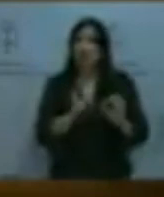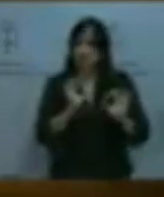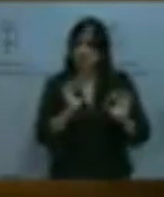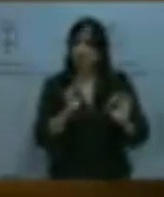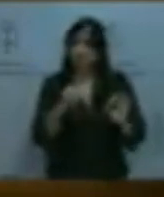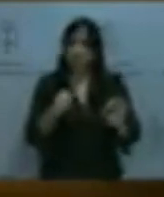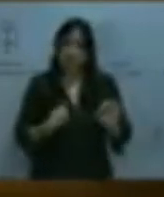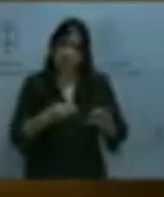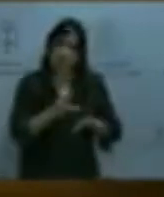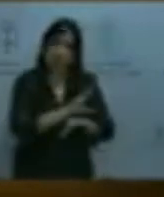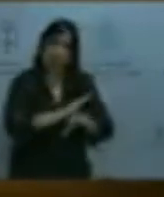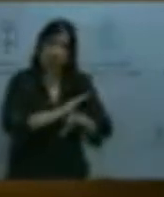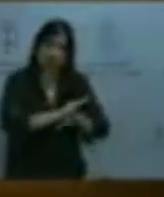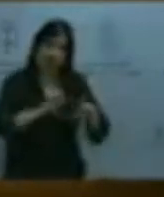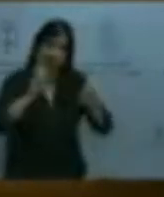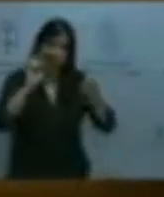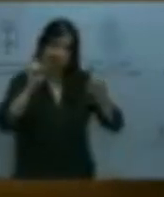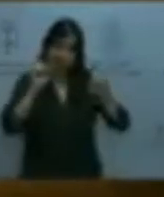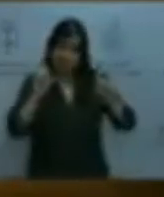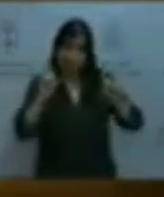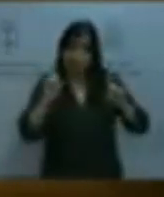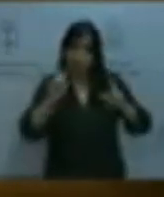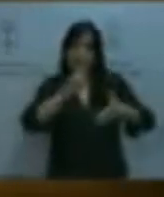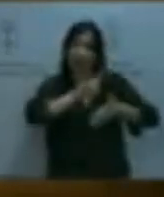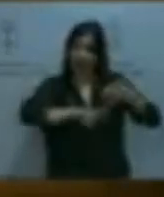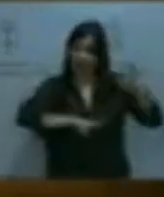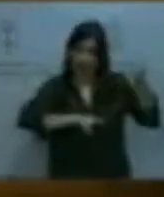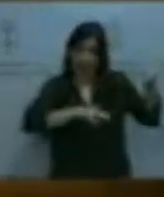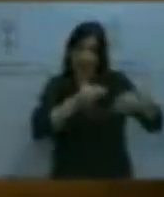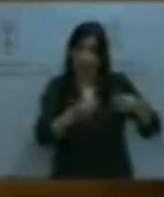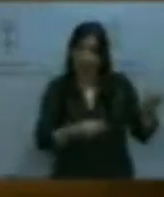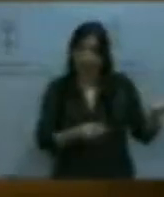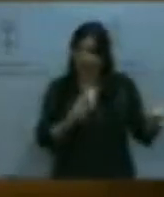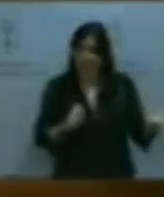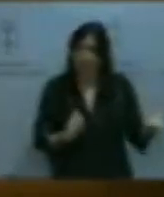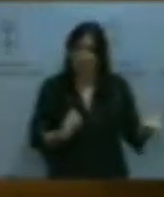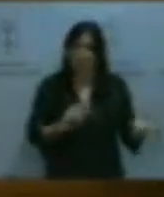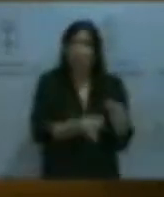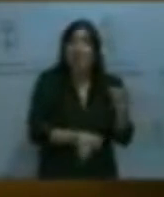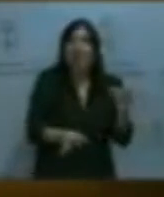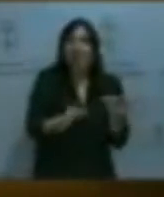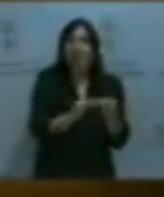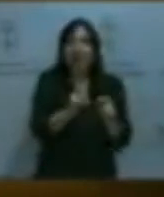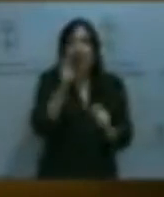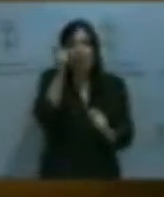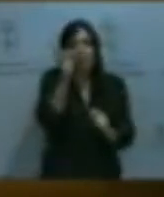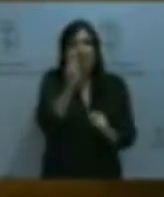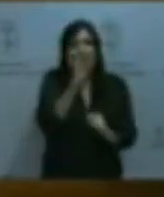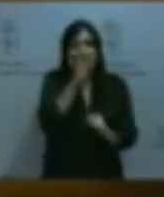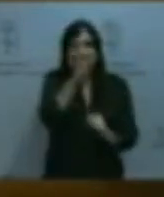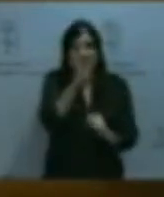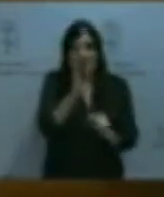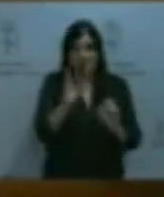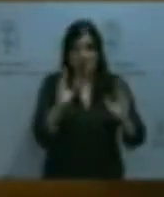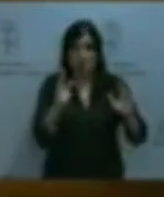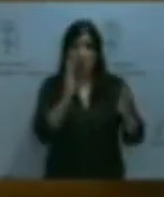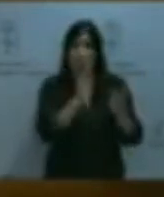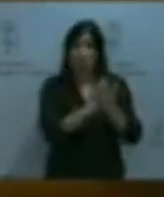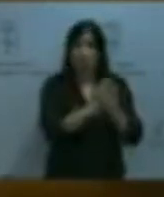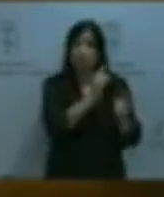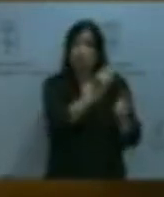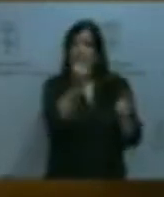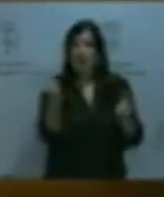junta de galicia la xunta de galicia un ciclo con una duración de tres años en cada curso los alumnos pasarán cuatro meses en el